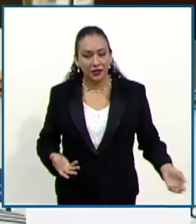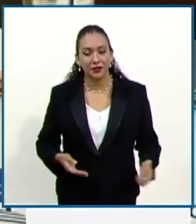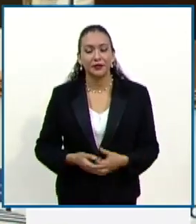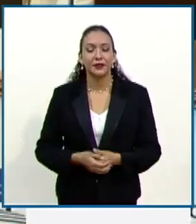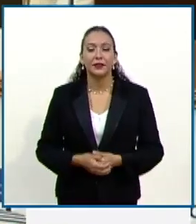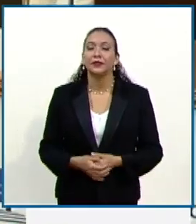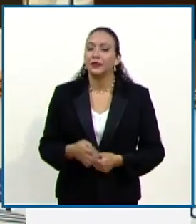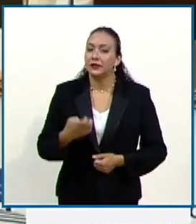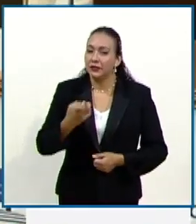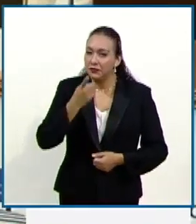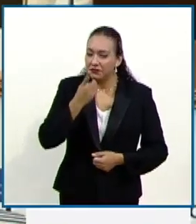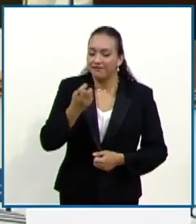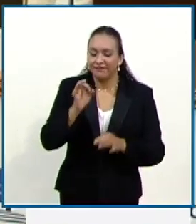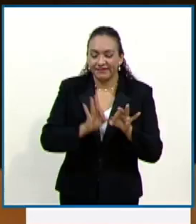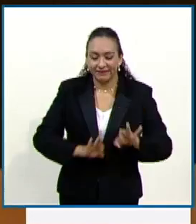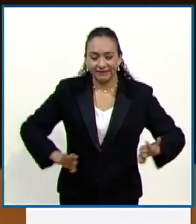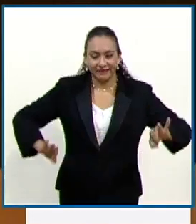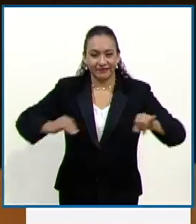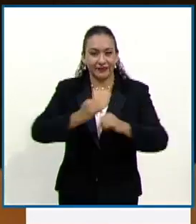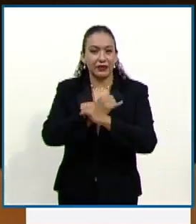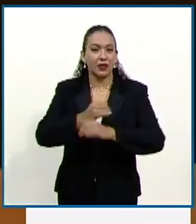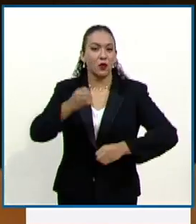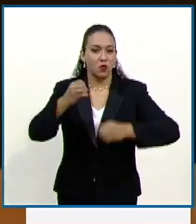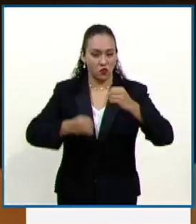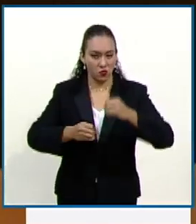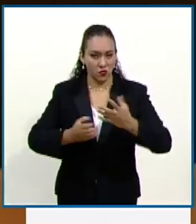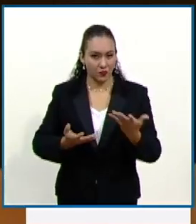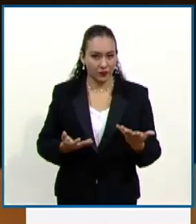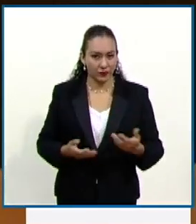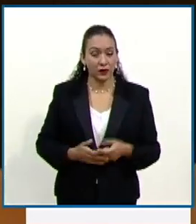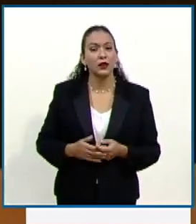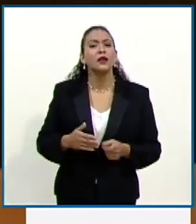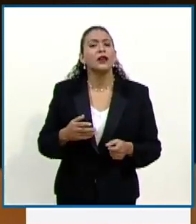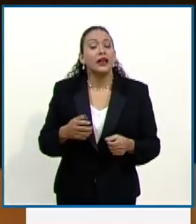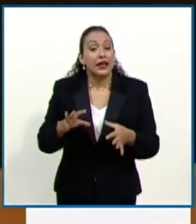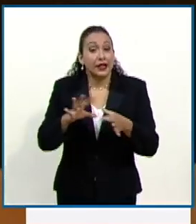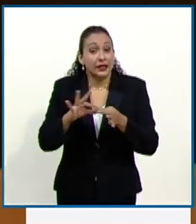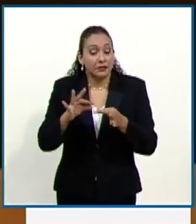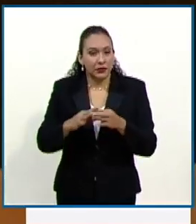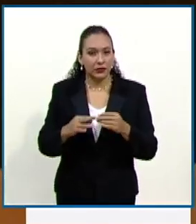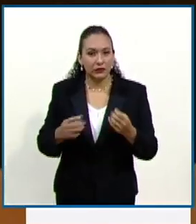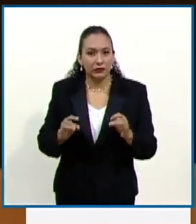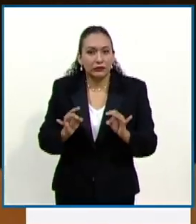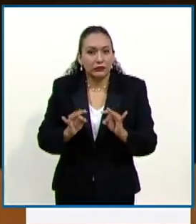la importancia de la independencia judicial y los riesgos que hay en nuestro país ante la